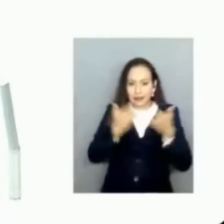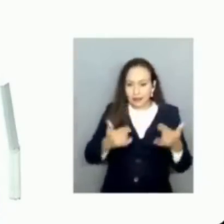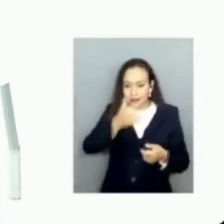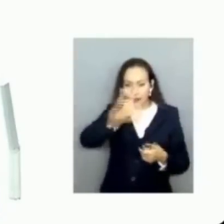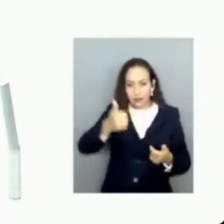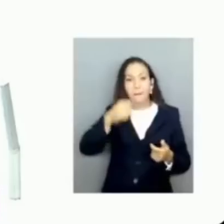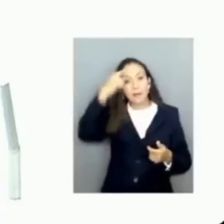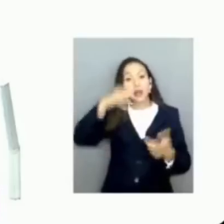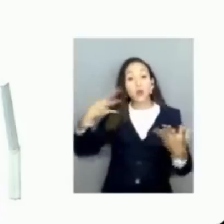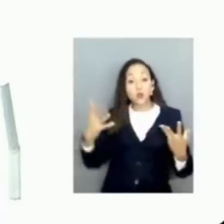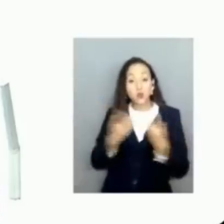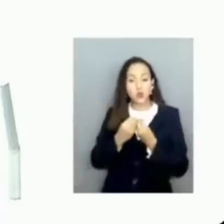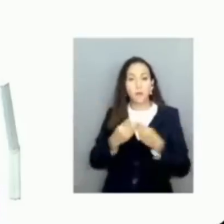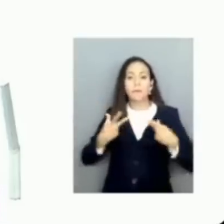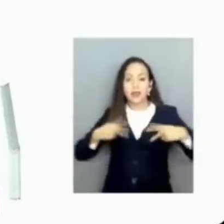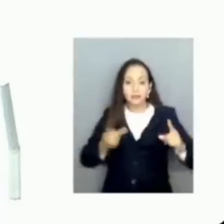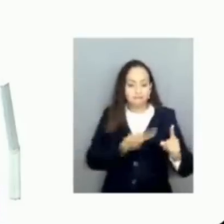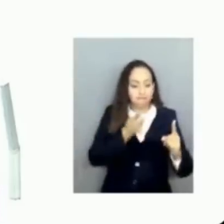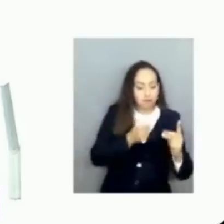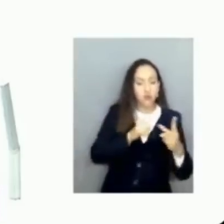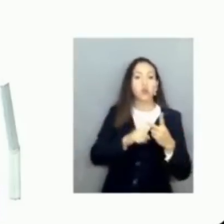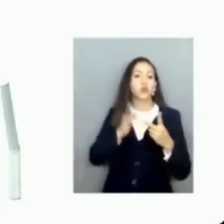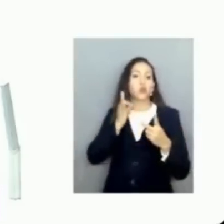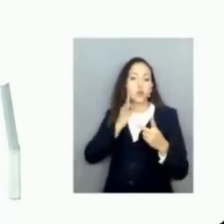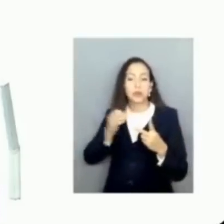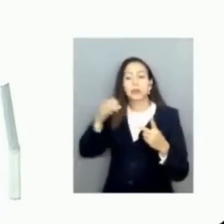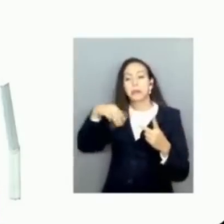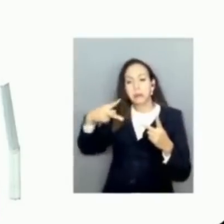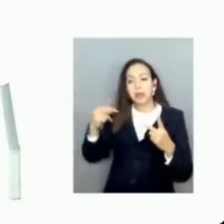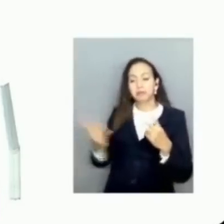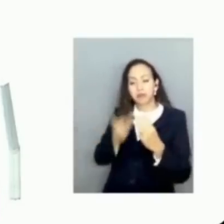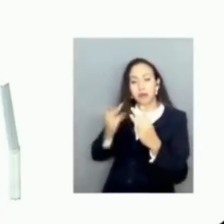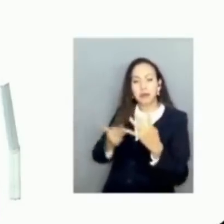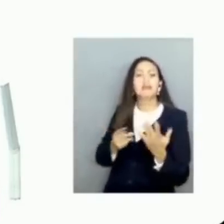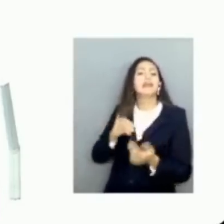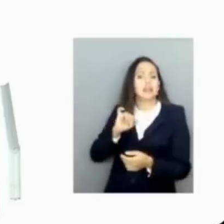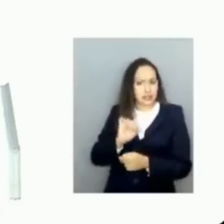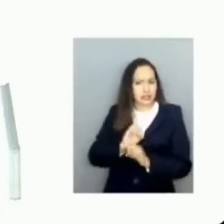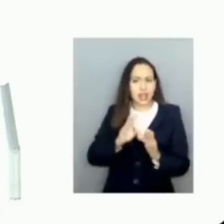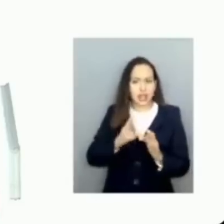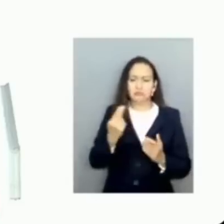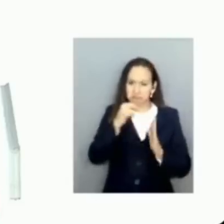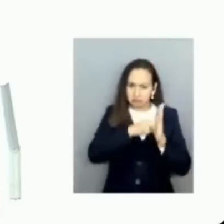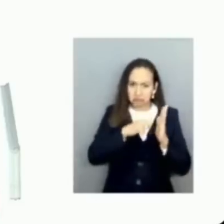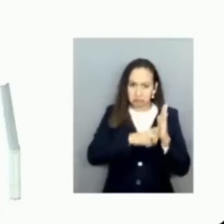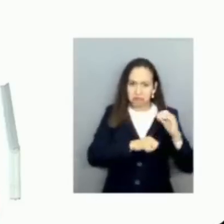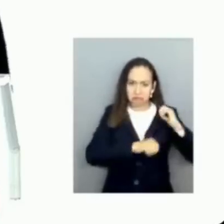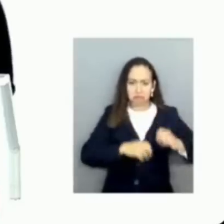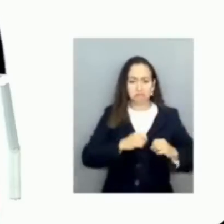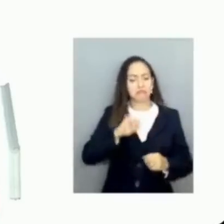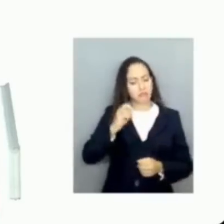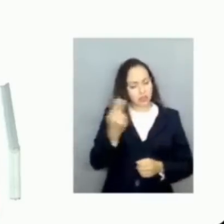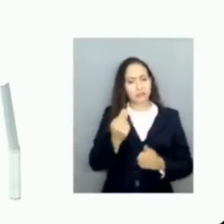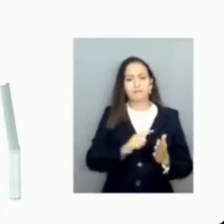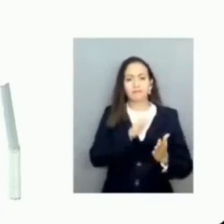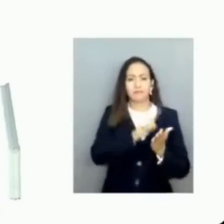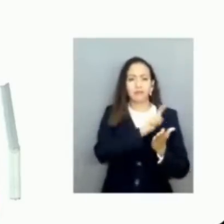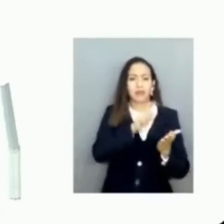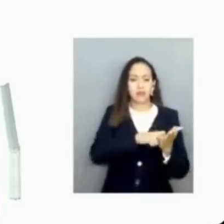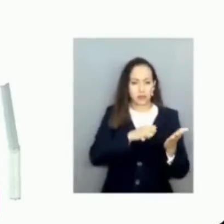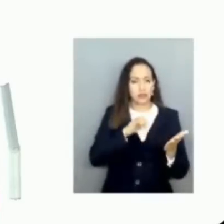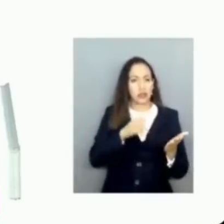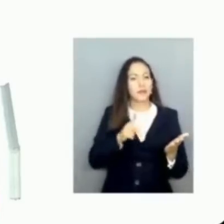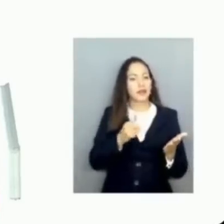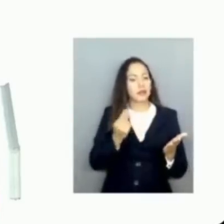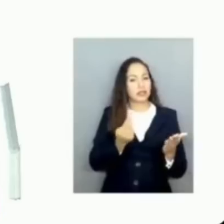ha olvidado sus dichos. Es que cuando se le empezó a criticar por su Poder Judicial, que